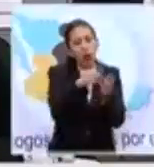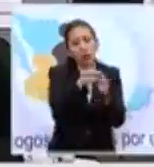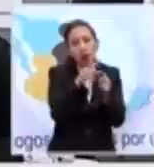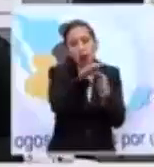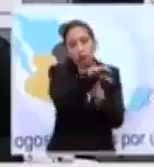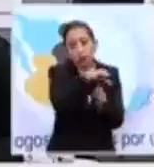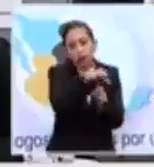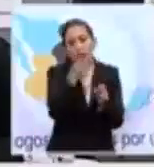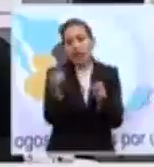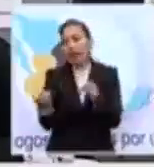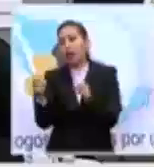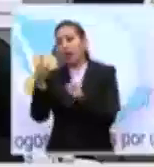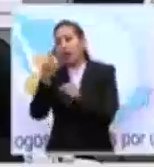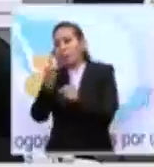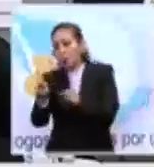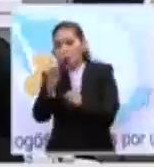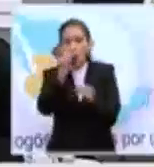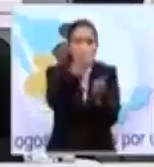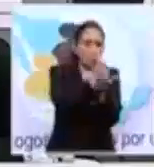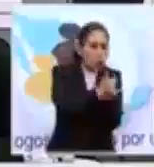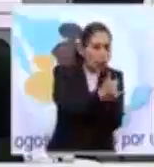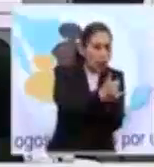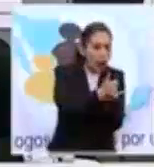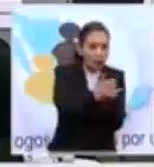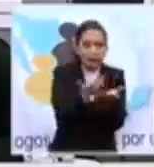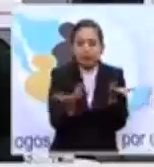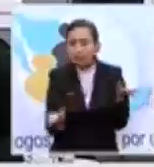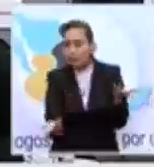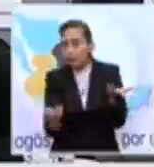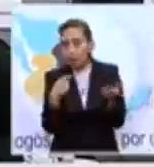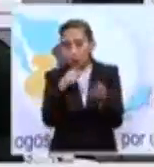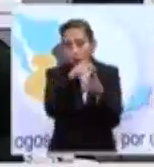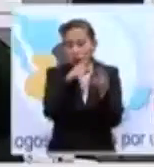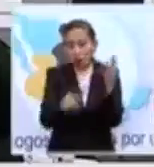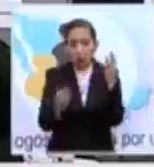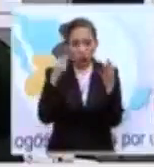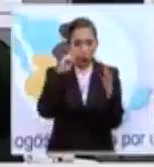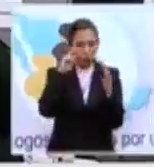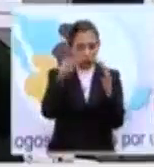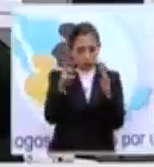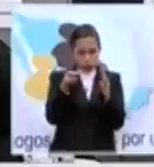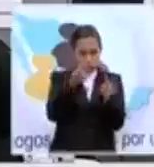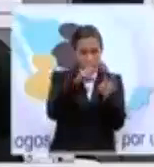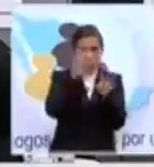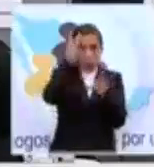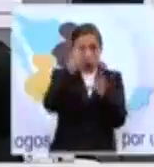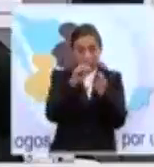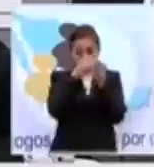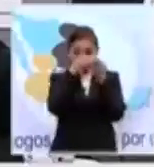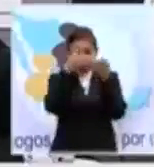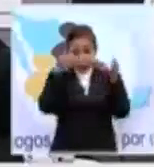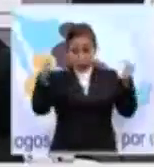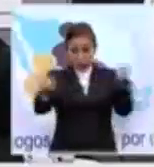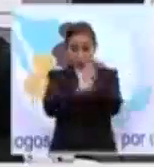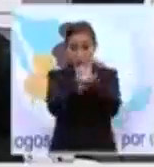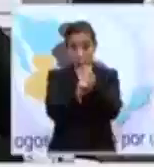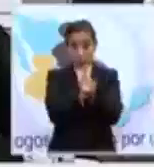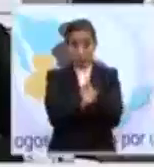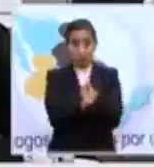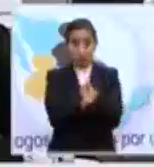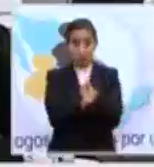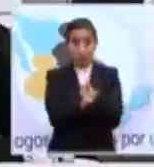localidades, medios urbanos, rurales, en fin, hay que hacer un enfoque real de la